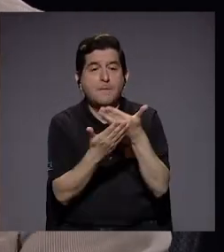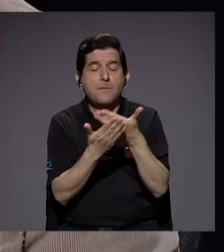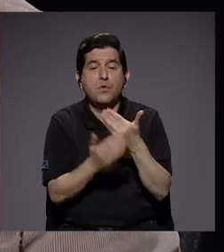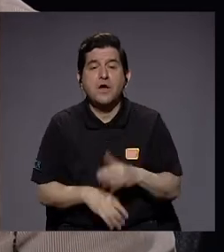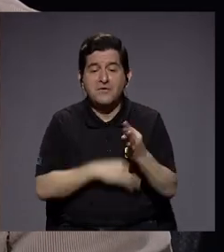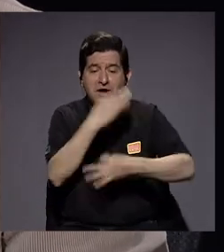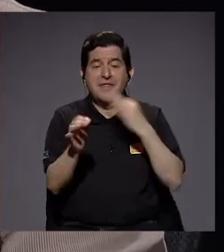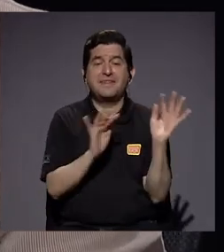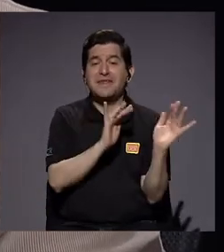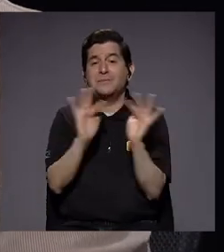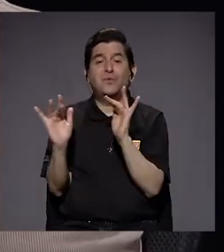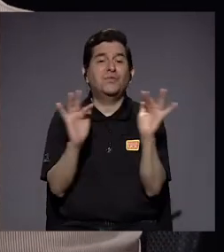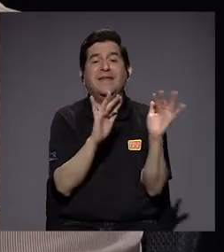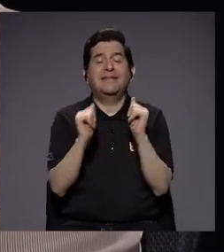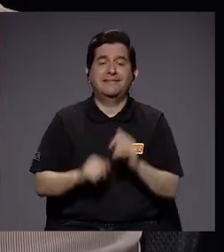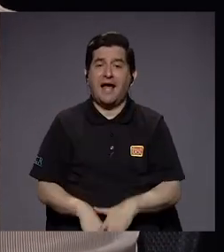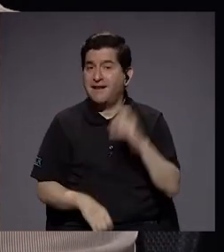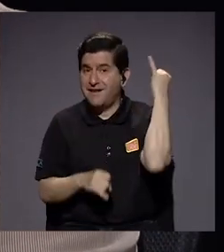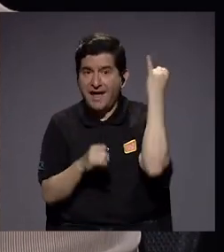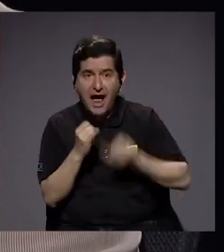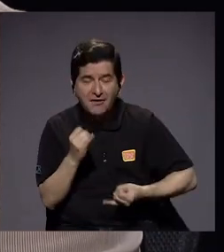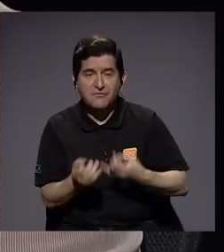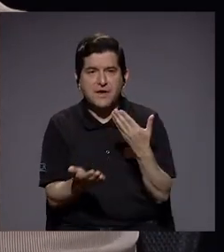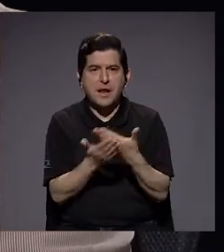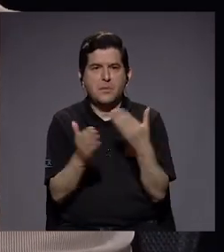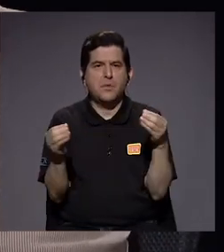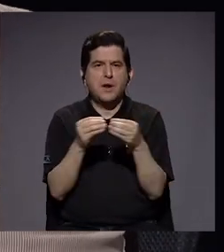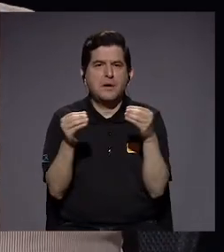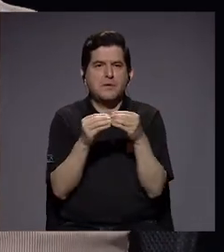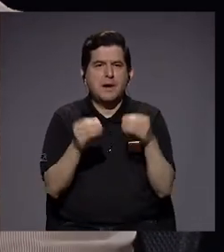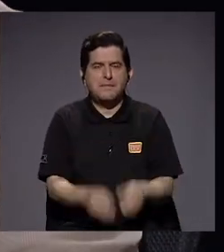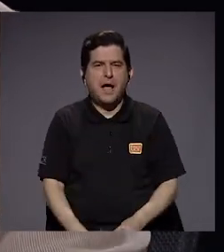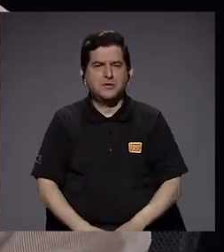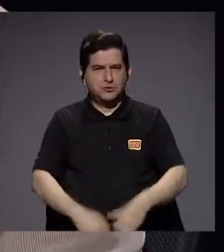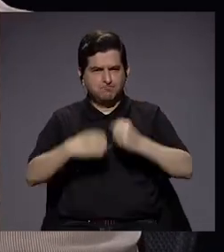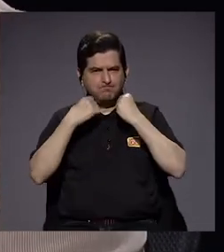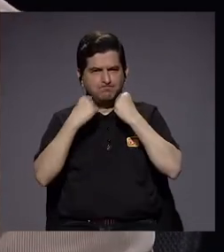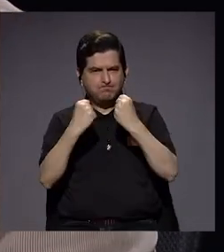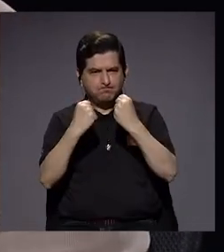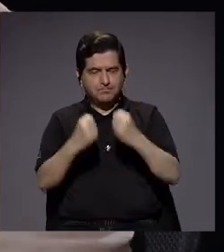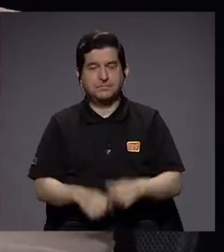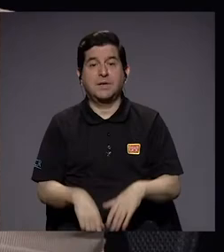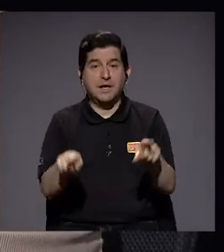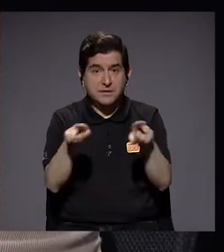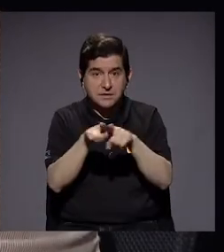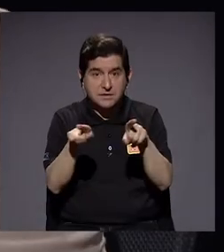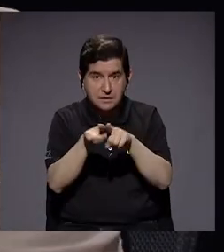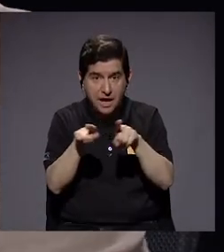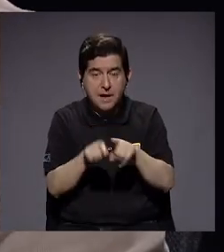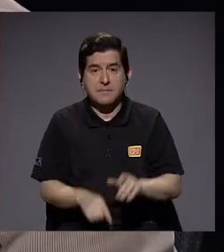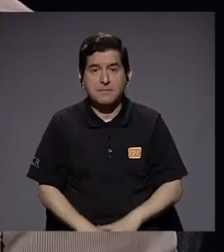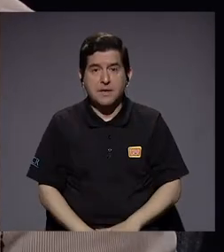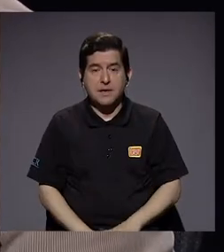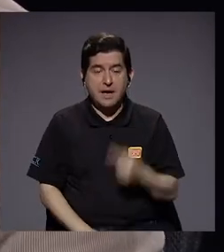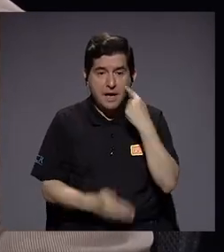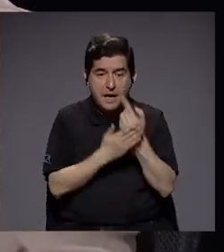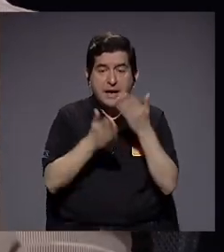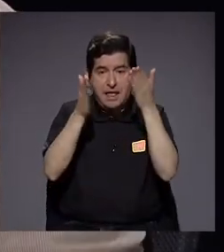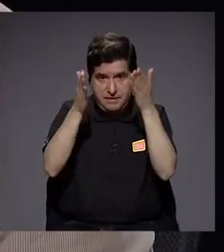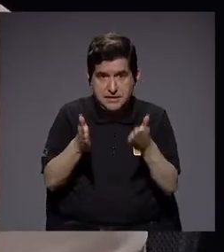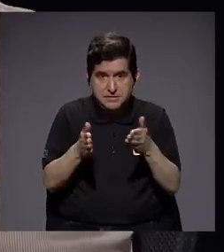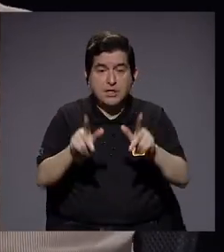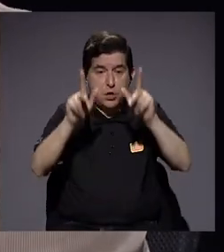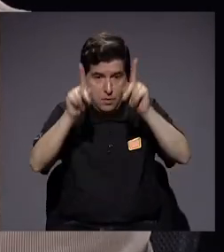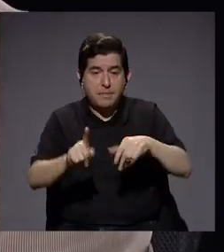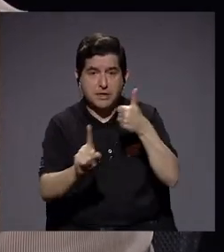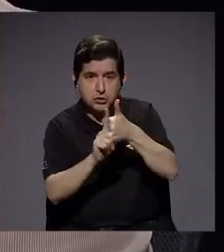son pruebas digitales. Son pruebas digitales que a final de cuentas son las pruebas más contundentes además evidentemente de la testigo